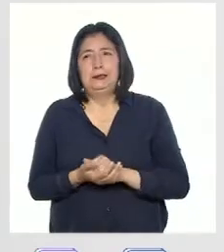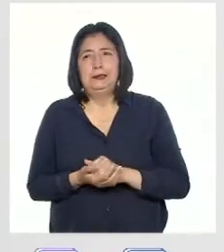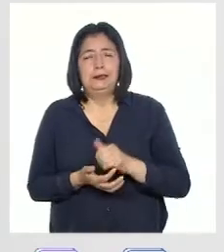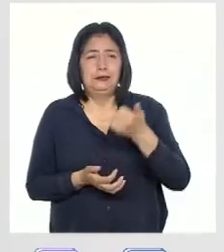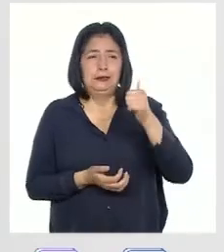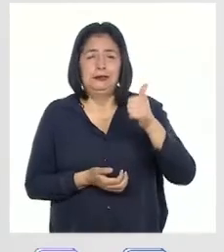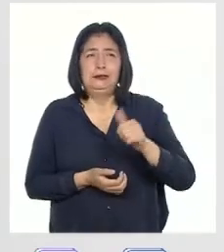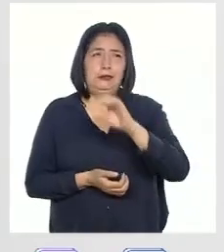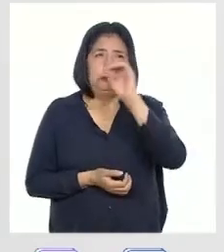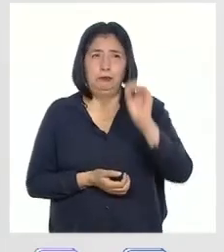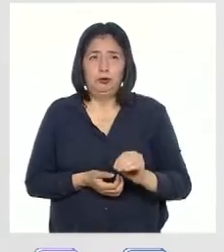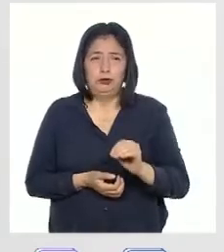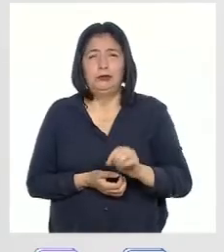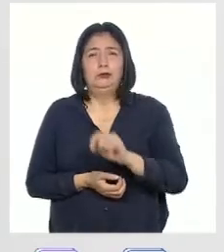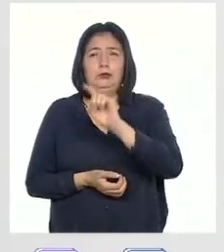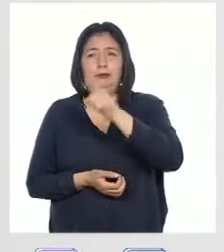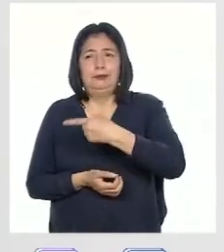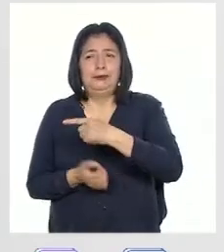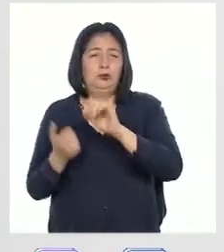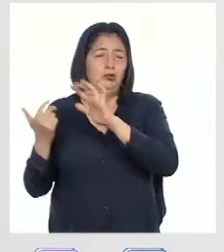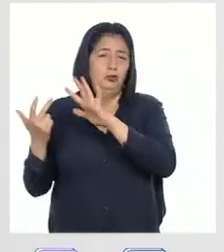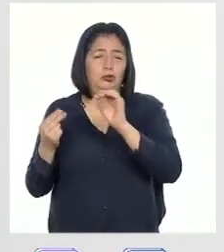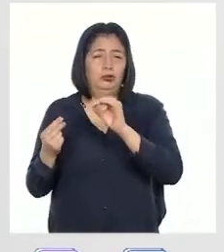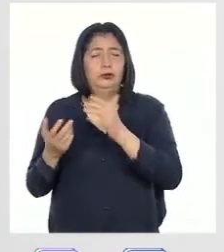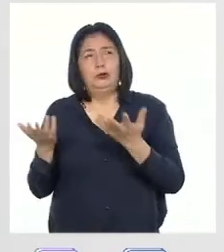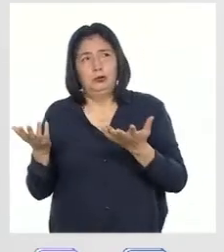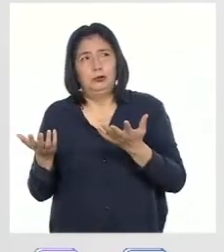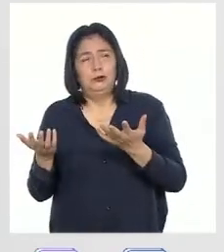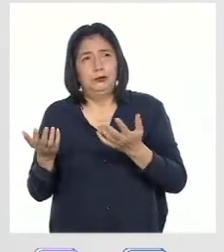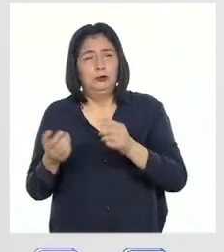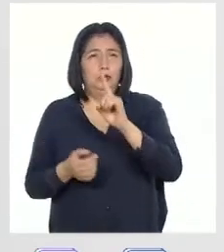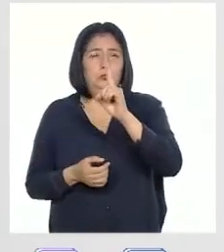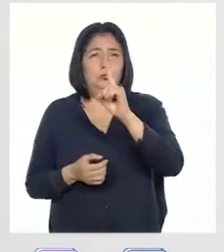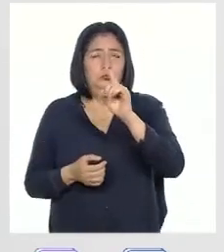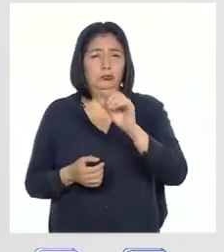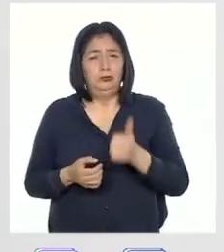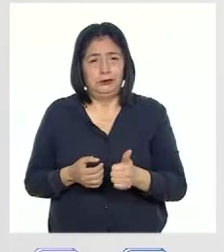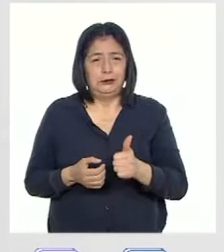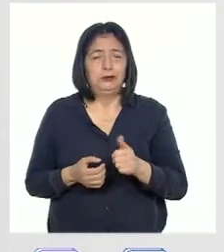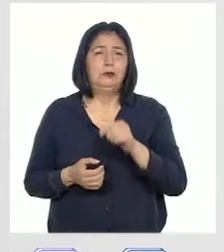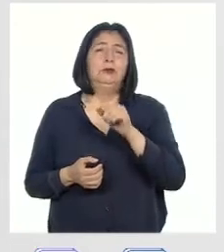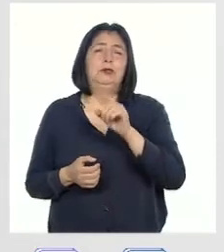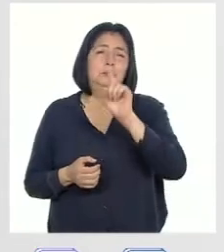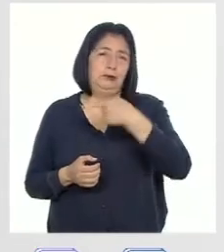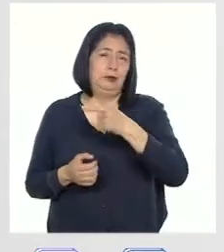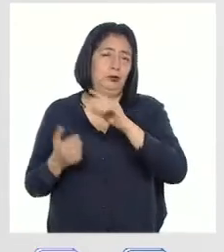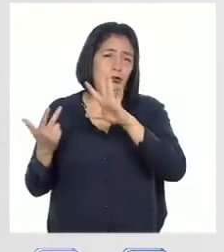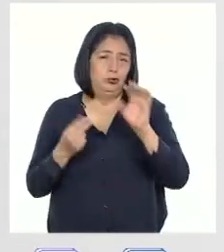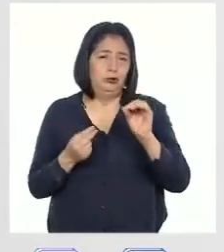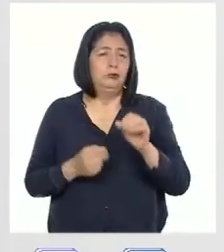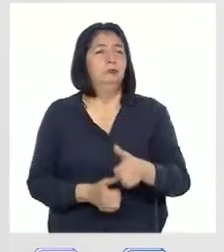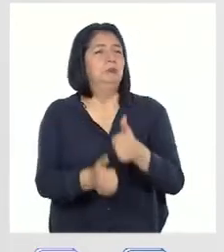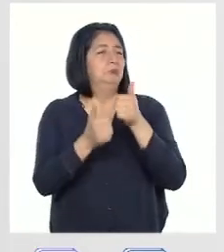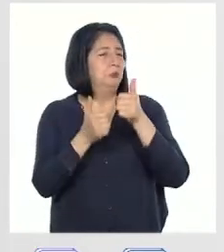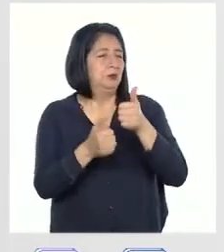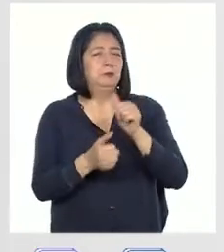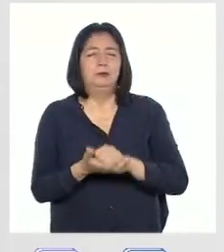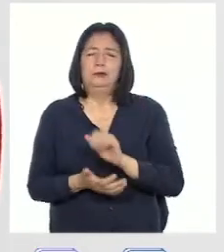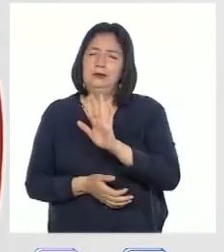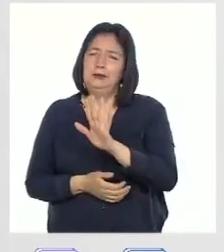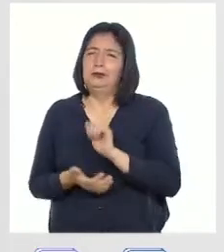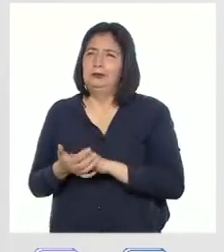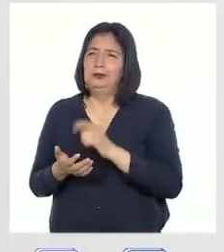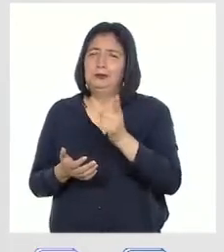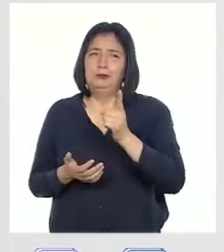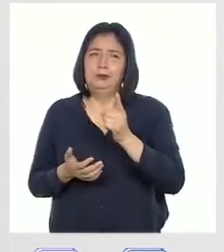el 10% de 1800, o sea, la décima parte de 1800. Muy bien. Solo tenemos